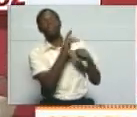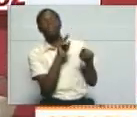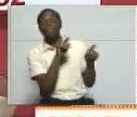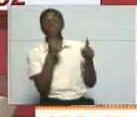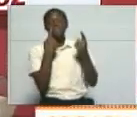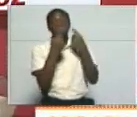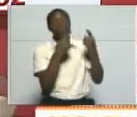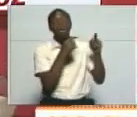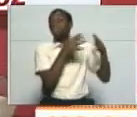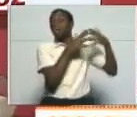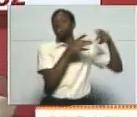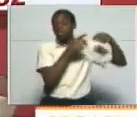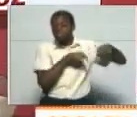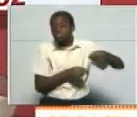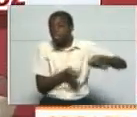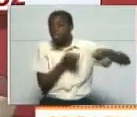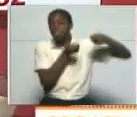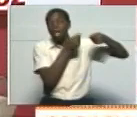metido en esto?